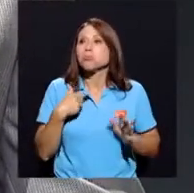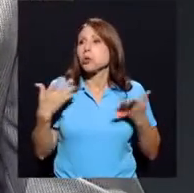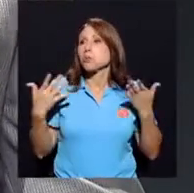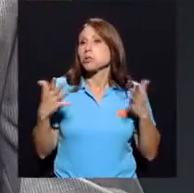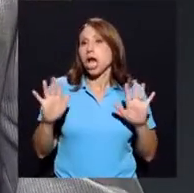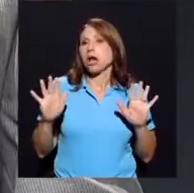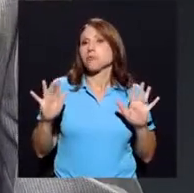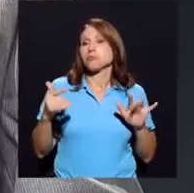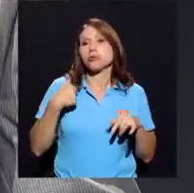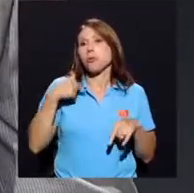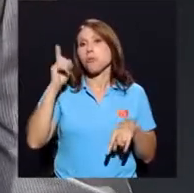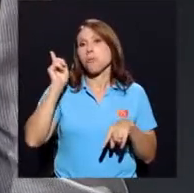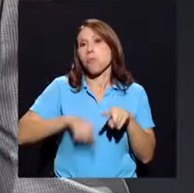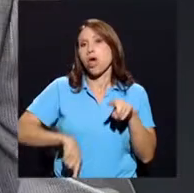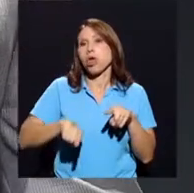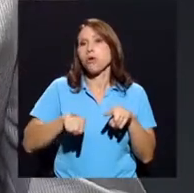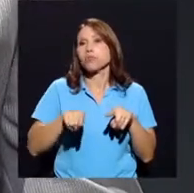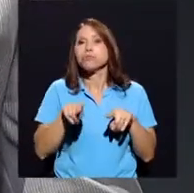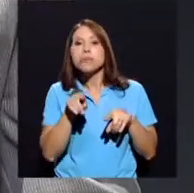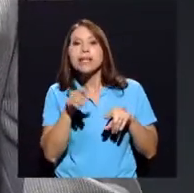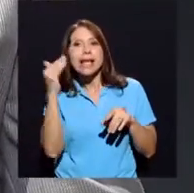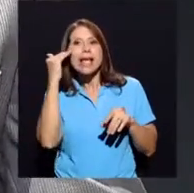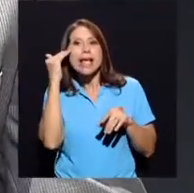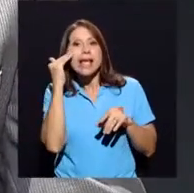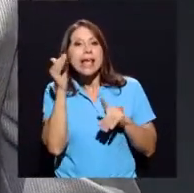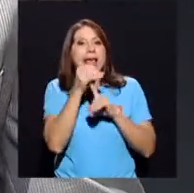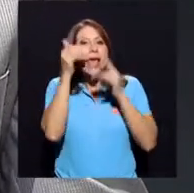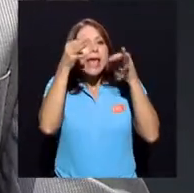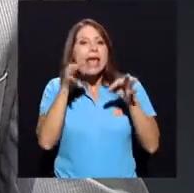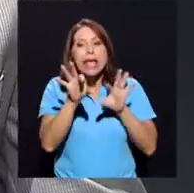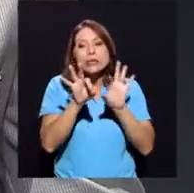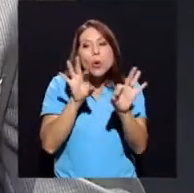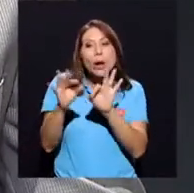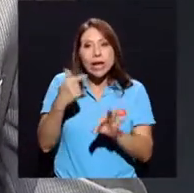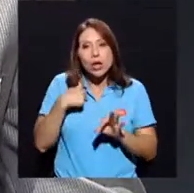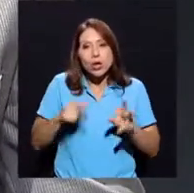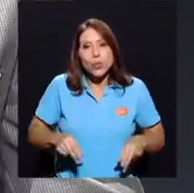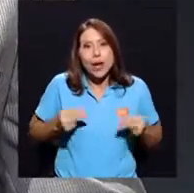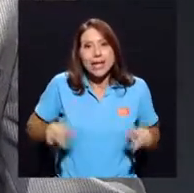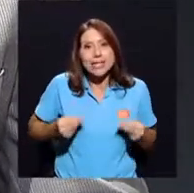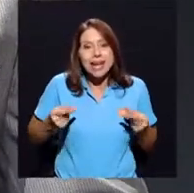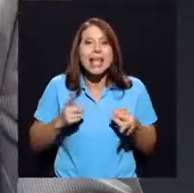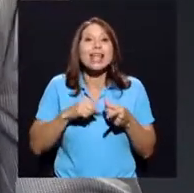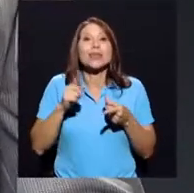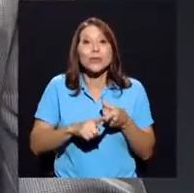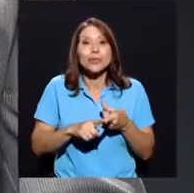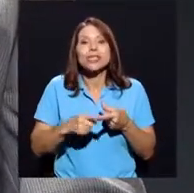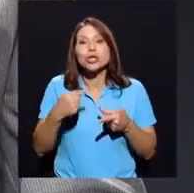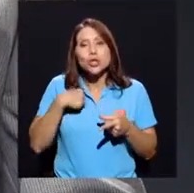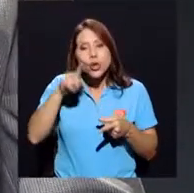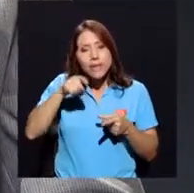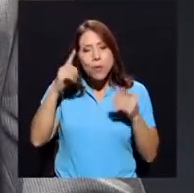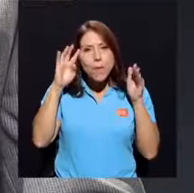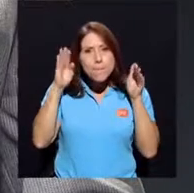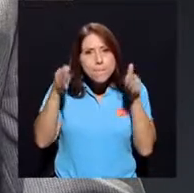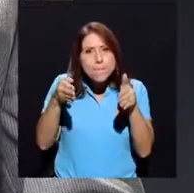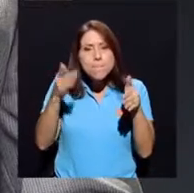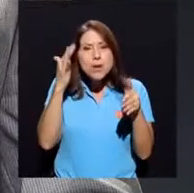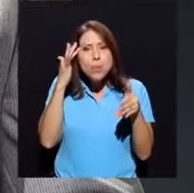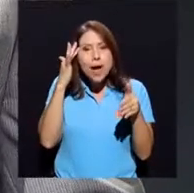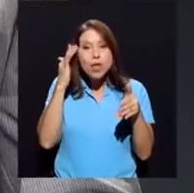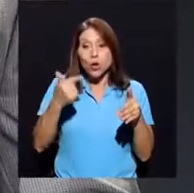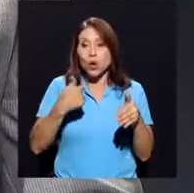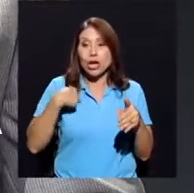puedo escoger lo que voy a gastar me voy a preocupar porque lo que estoy obligado a gastar se gaste bien la